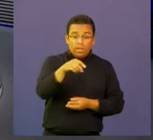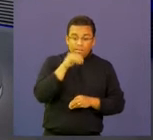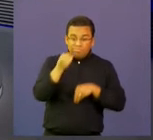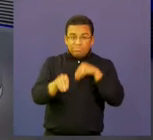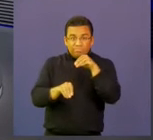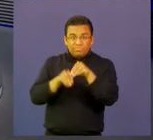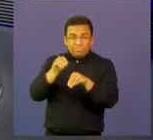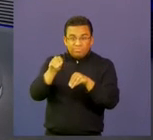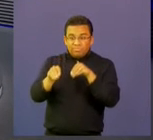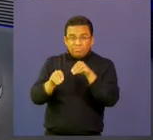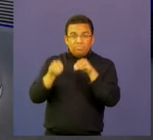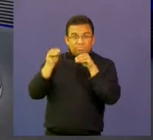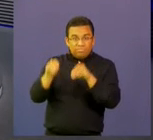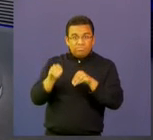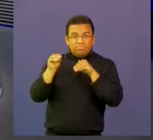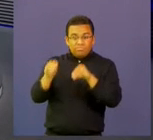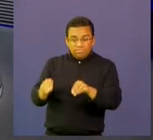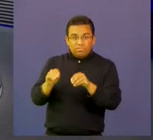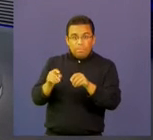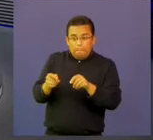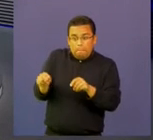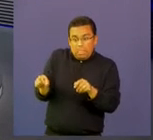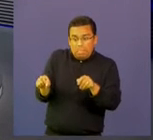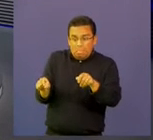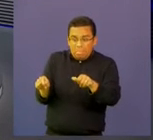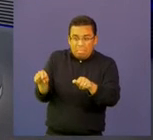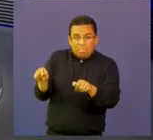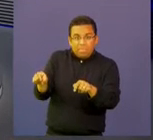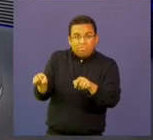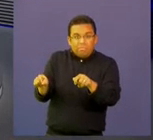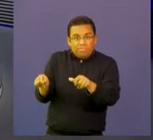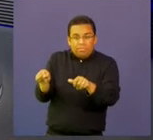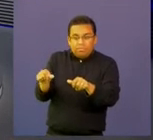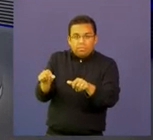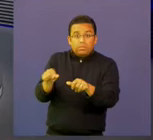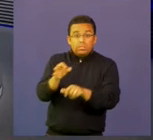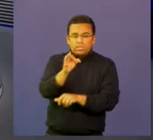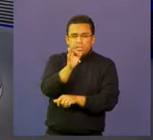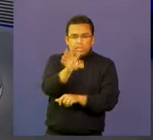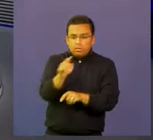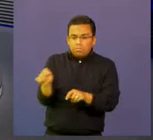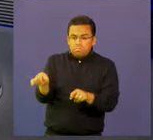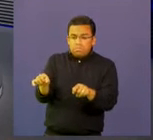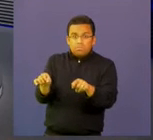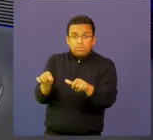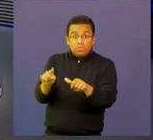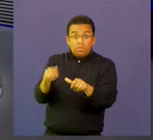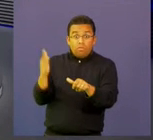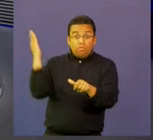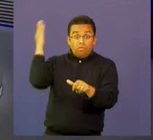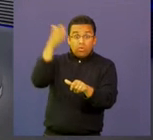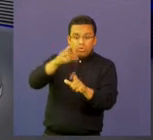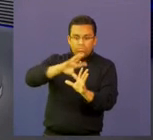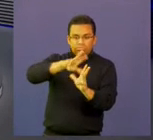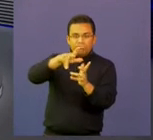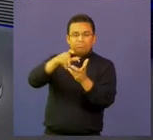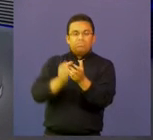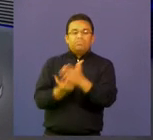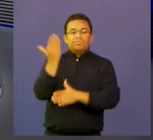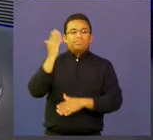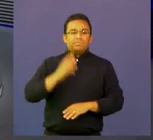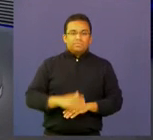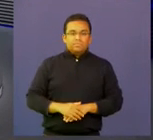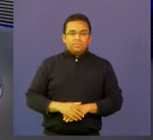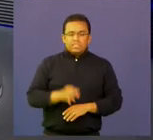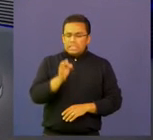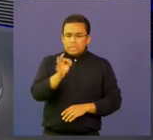de estudiantes, pareciera ser pequeño, pero les aseguro que están transformando el mundo. Y lo están transformando porque al